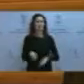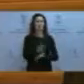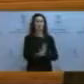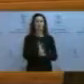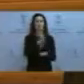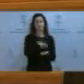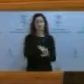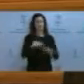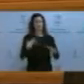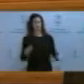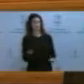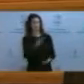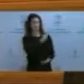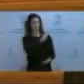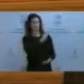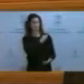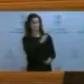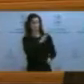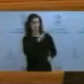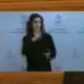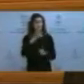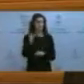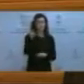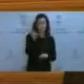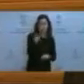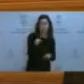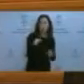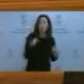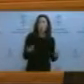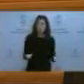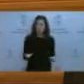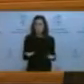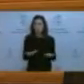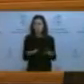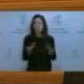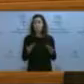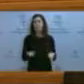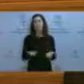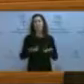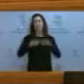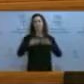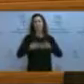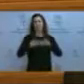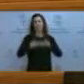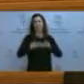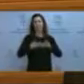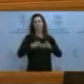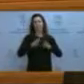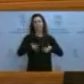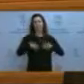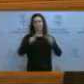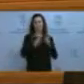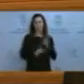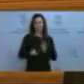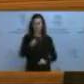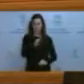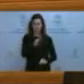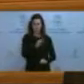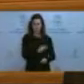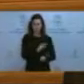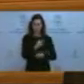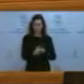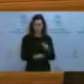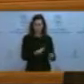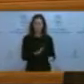la pregunta que ahora nos hacemos y que a usted le transmitimos es ¿qué mecanismos se han modificado o qué mecanismos se han implantado o